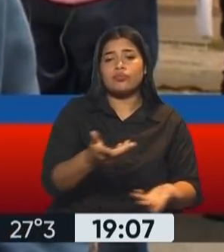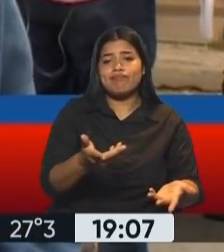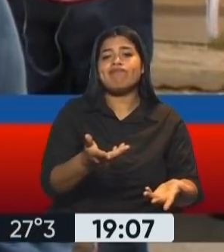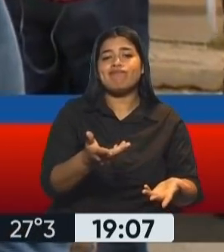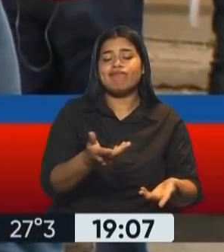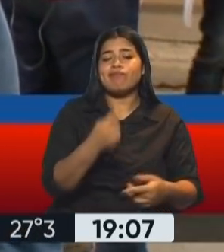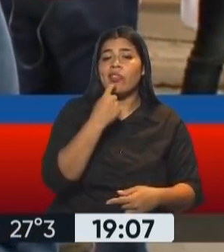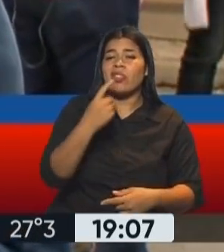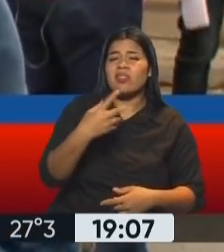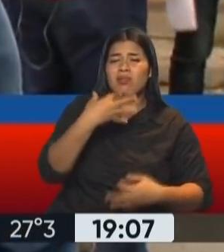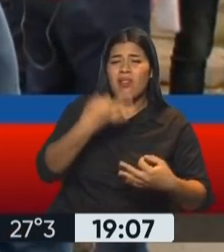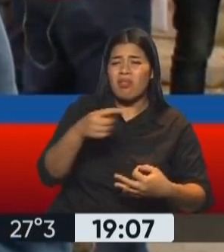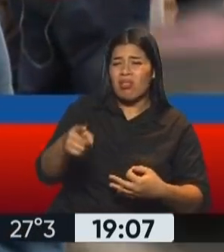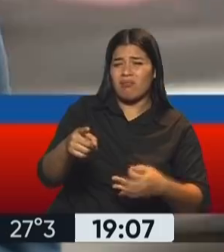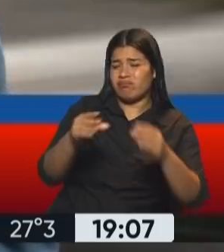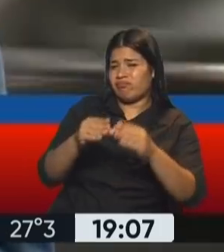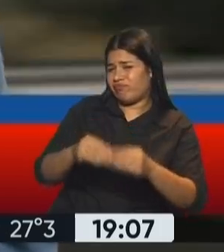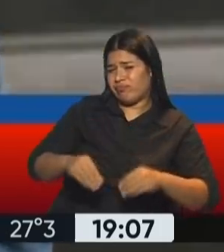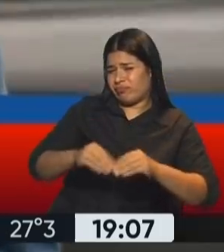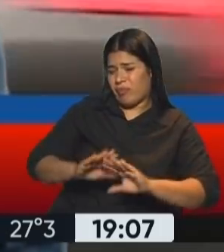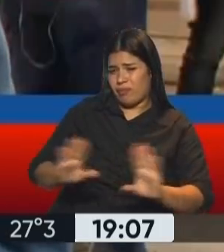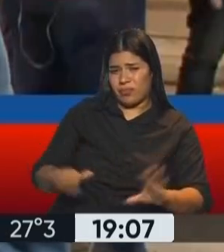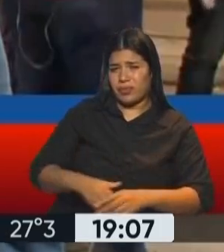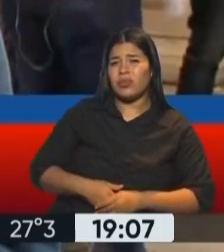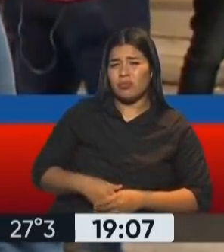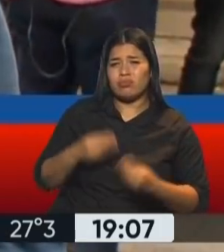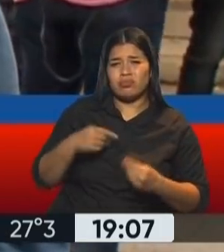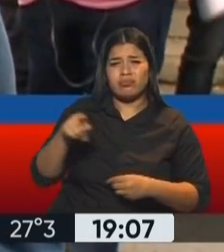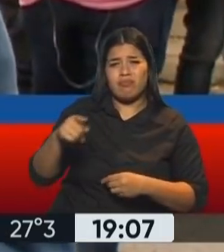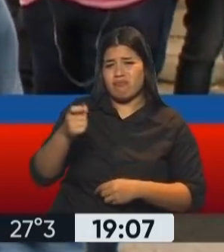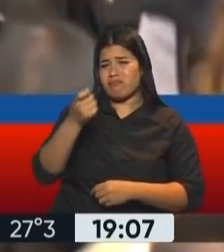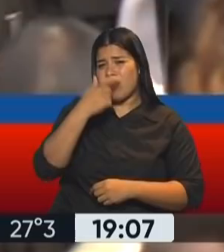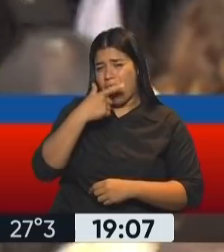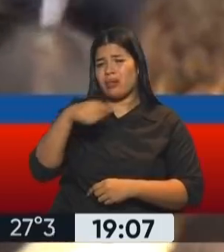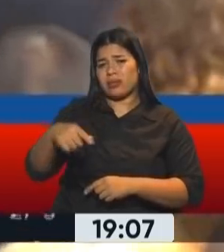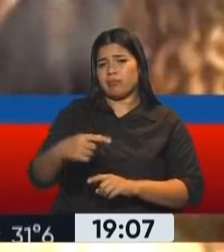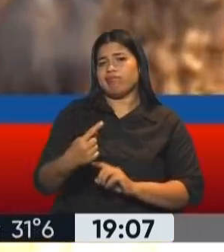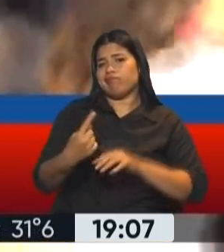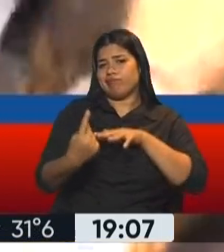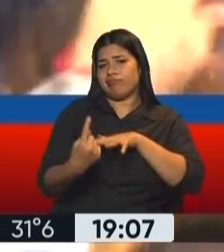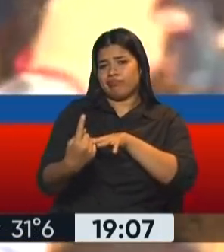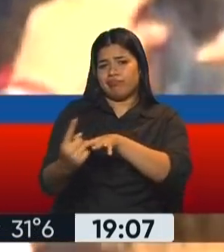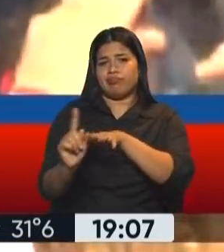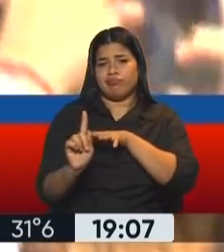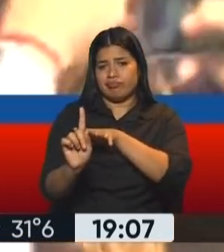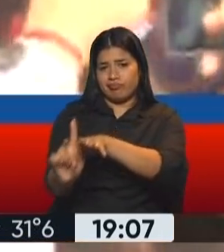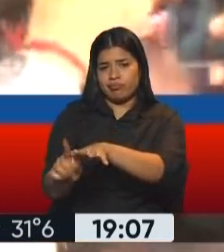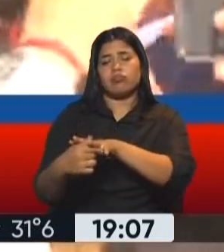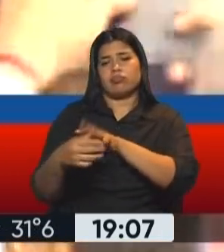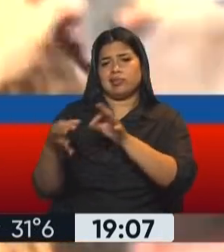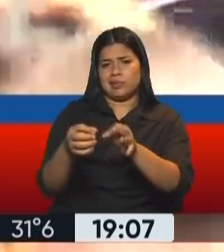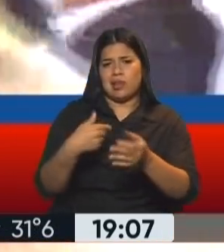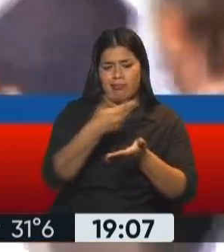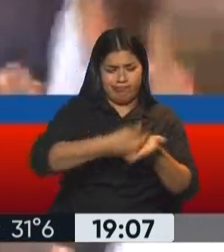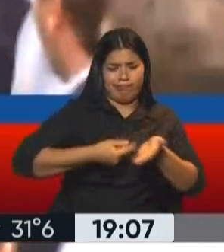que fue una payasada esto de llegar caminando, presentar un escrito y no responder preguntas. Nosotros nos hemos